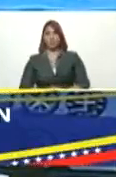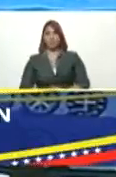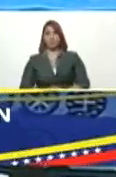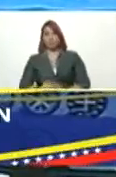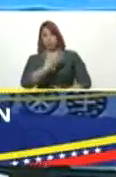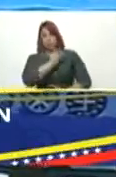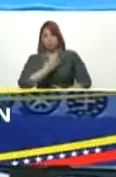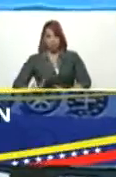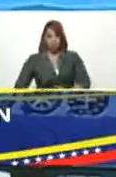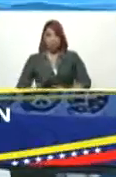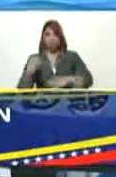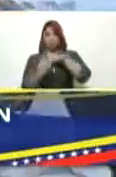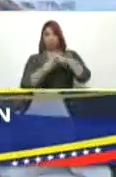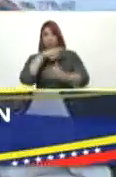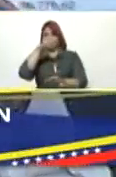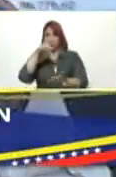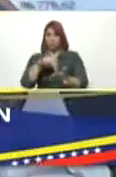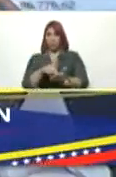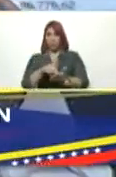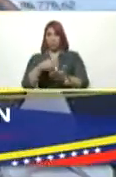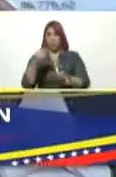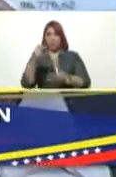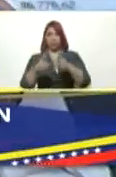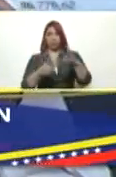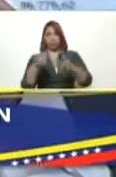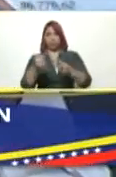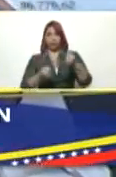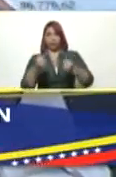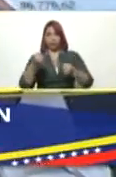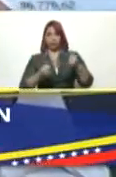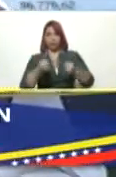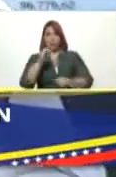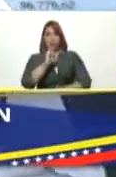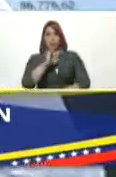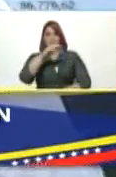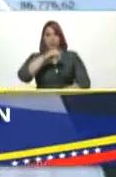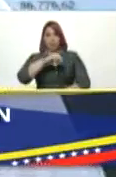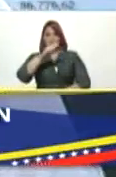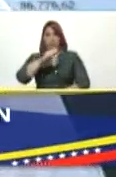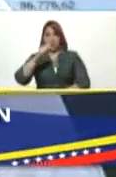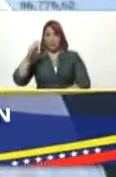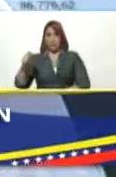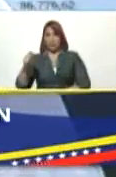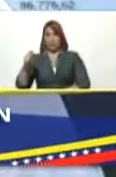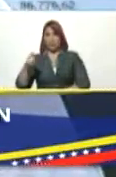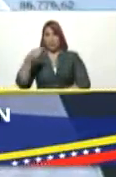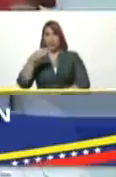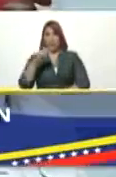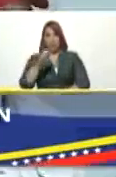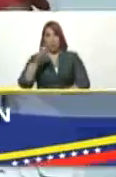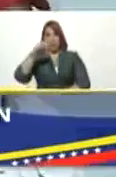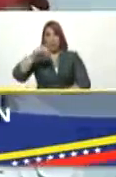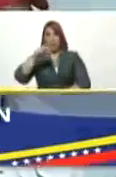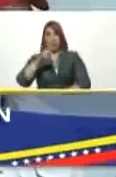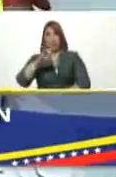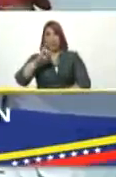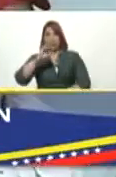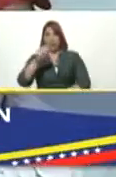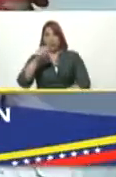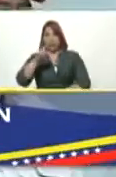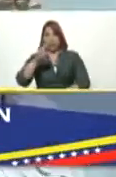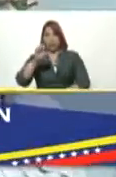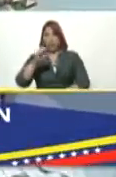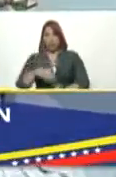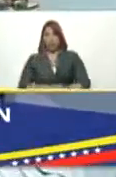el presidente del Instituto Nacional de Tránsito Terrestre, INTT, Enrique Quintana. Mi saludo, ¿cómo está el